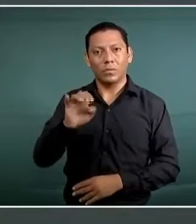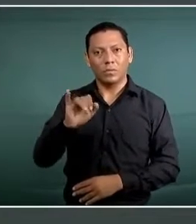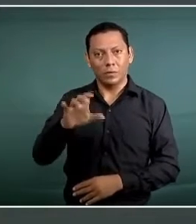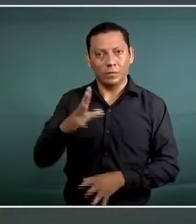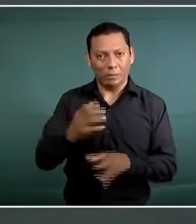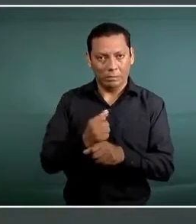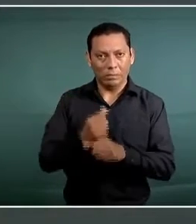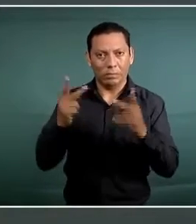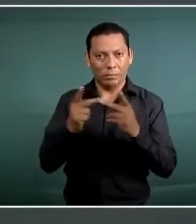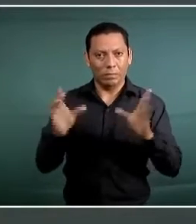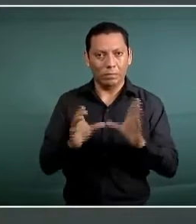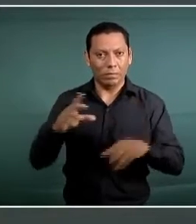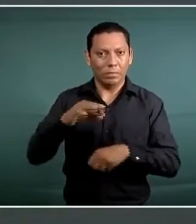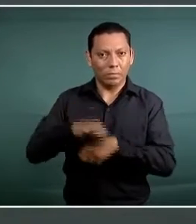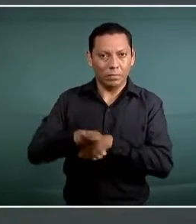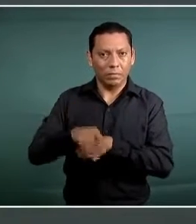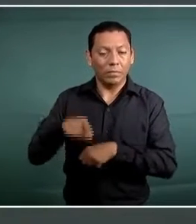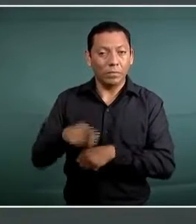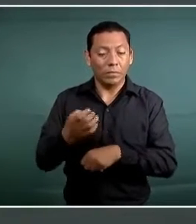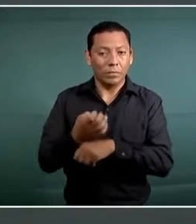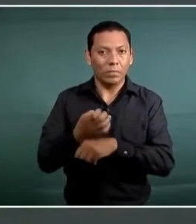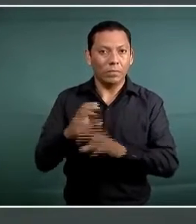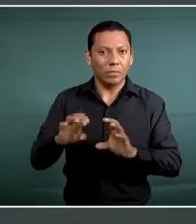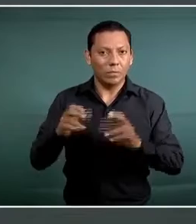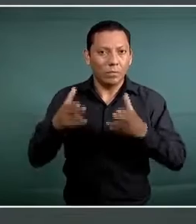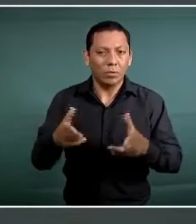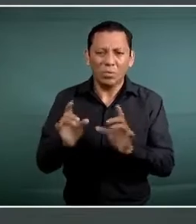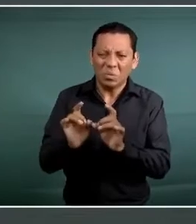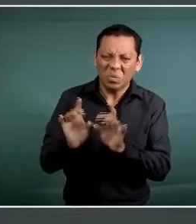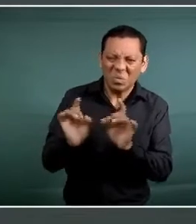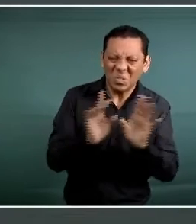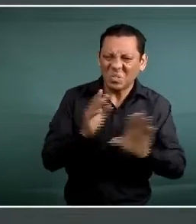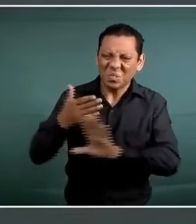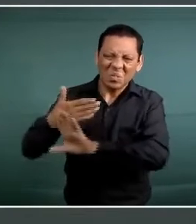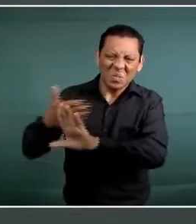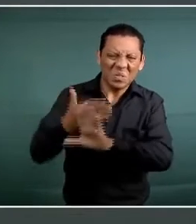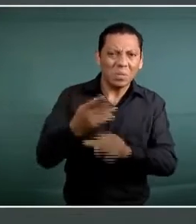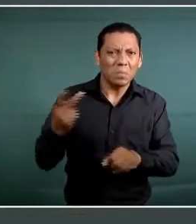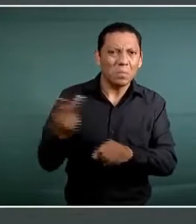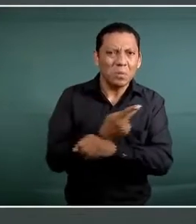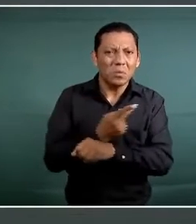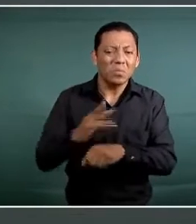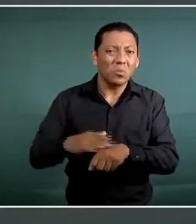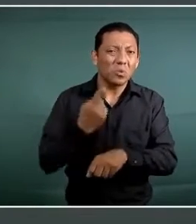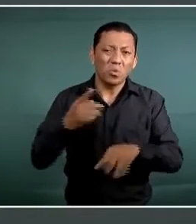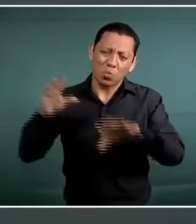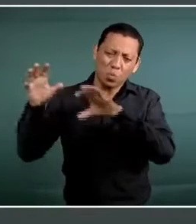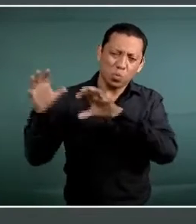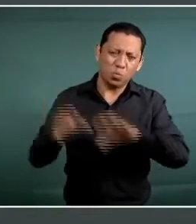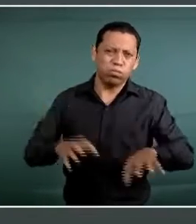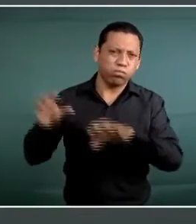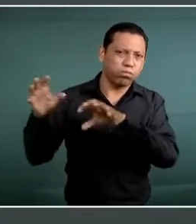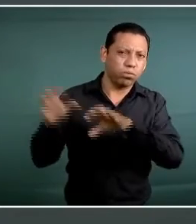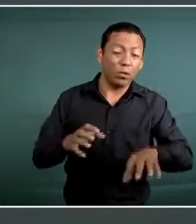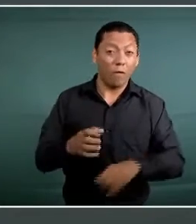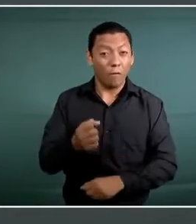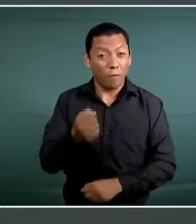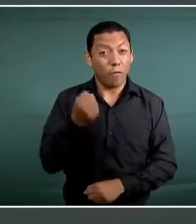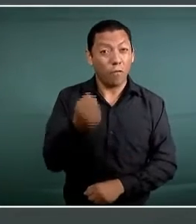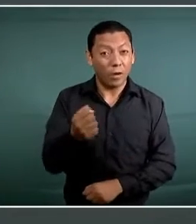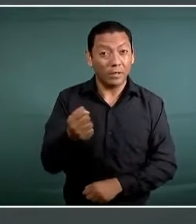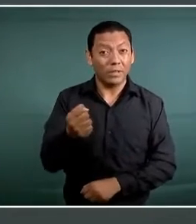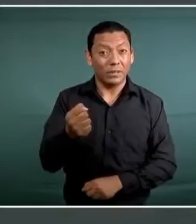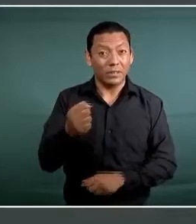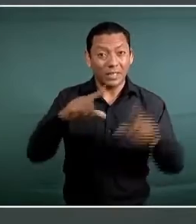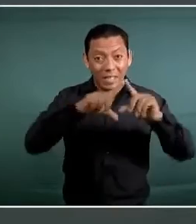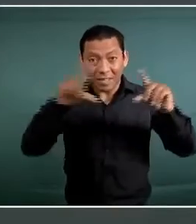sucediendo, lo que daños que se ocasionan por estas lluvias intensas en